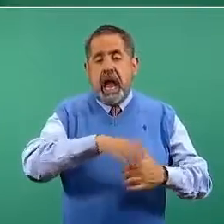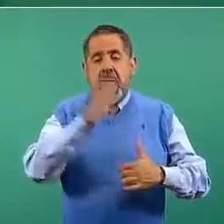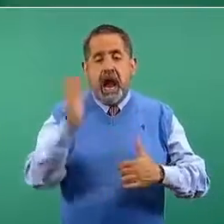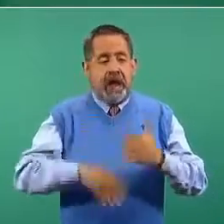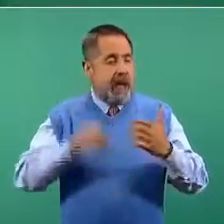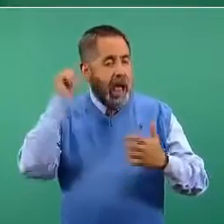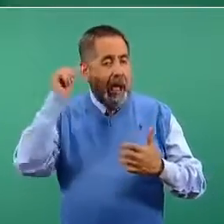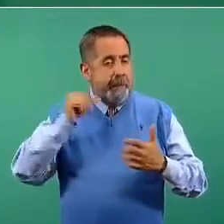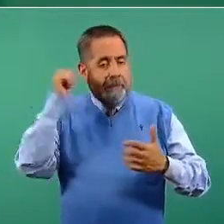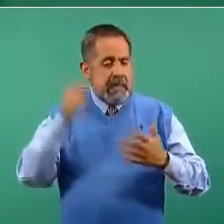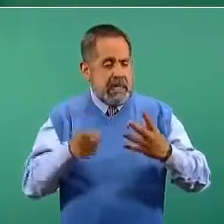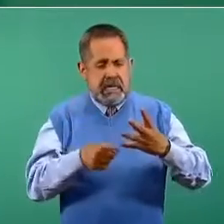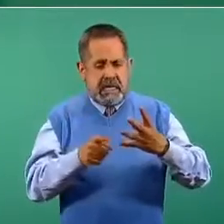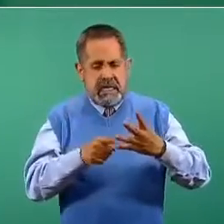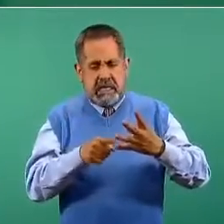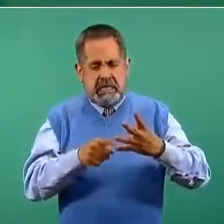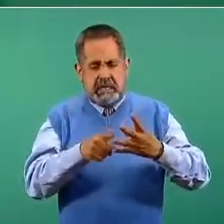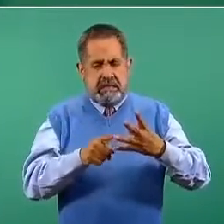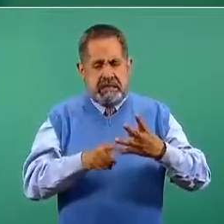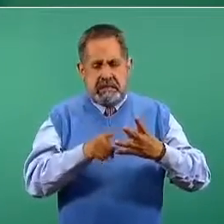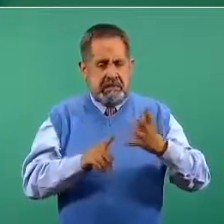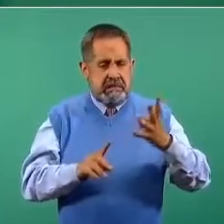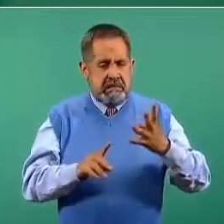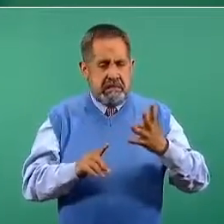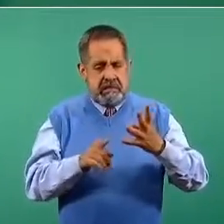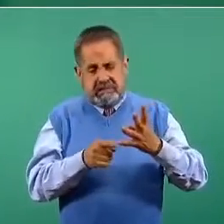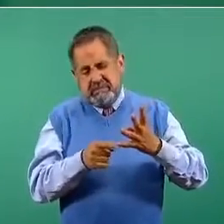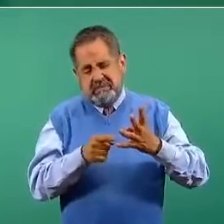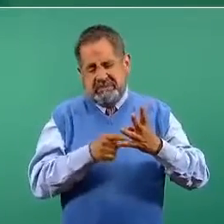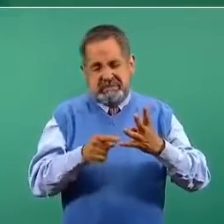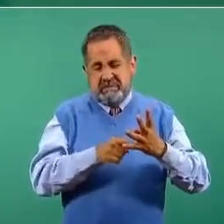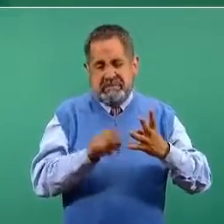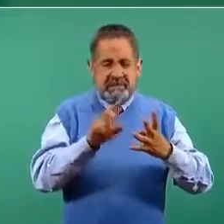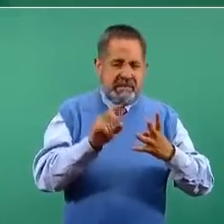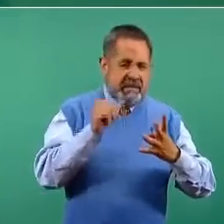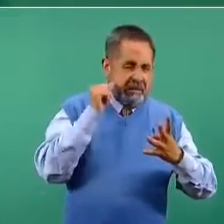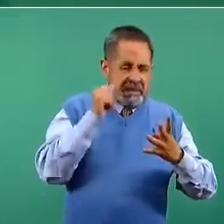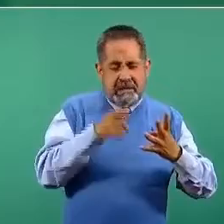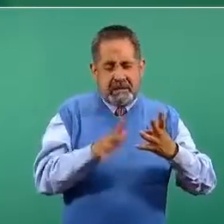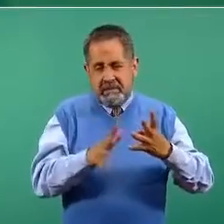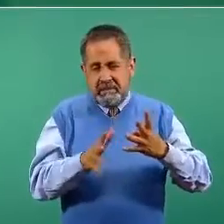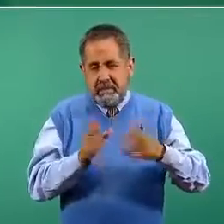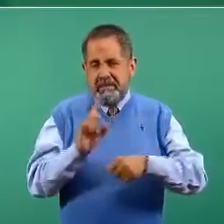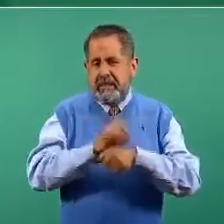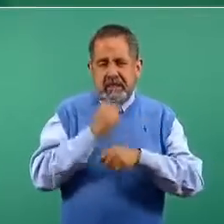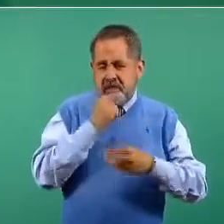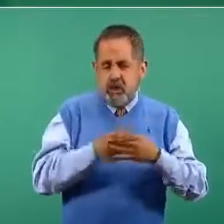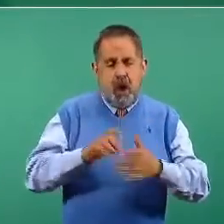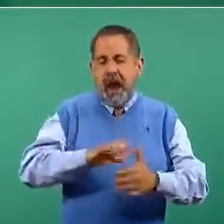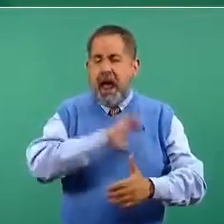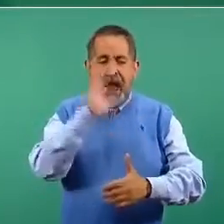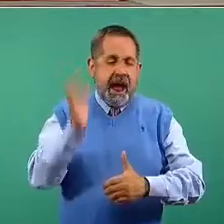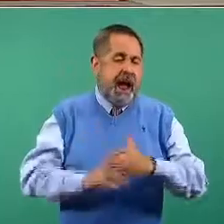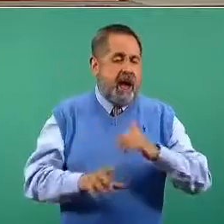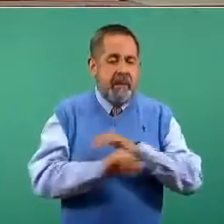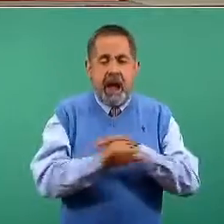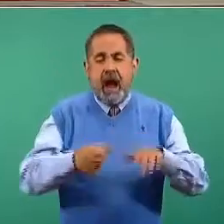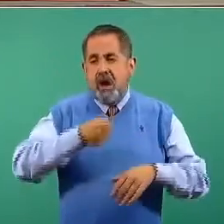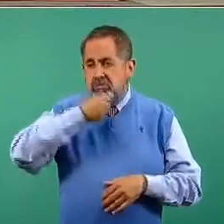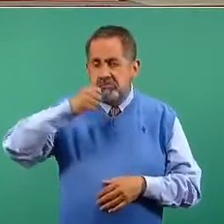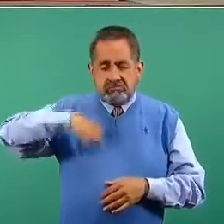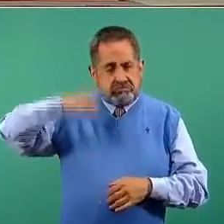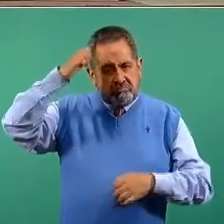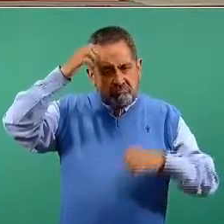finales de abril, posiblemente pensemos en el último día de abril, el 30 de abril, Día del Niño, terminaremos de vacunar a